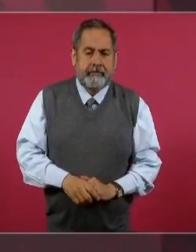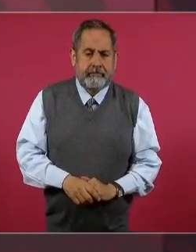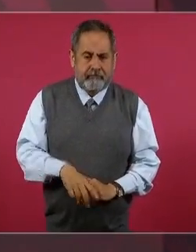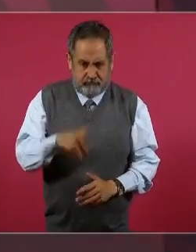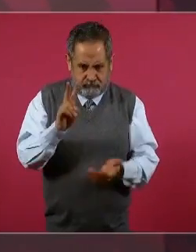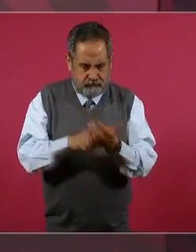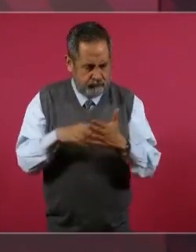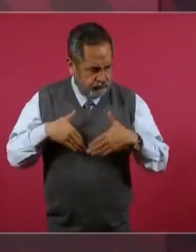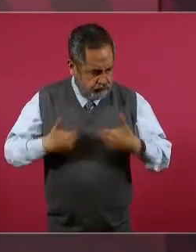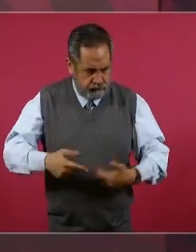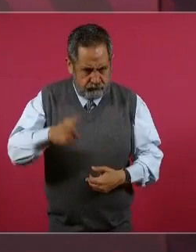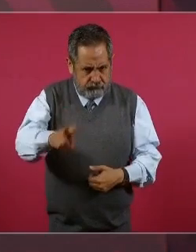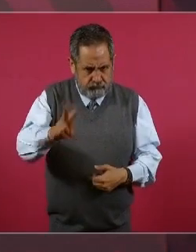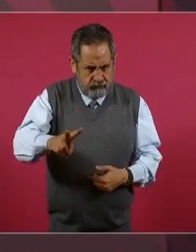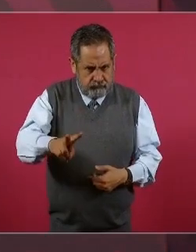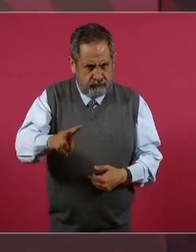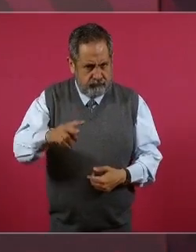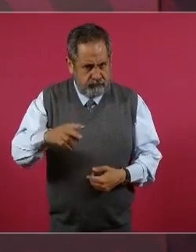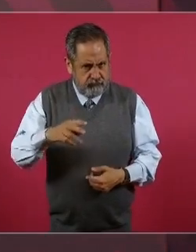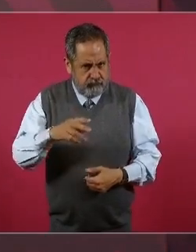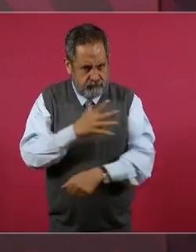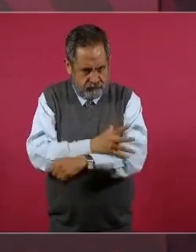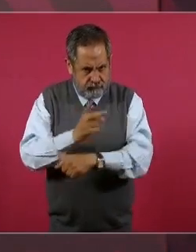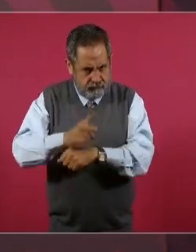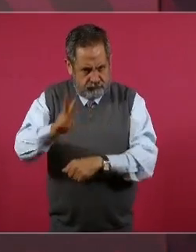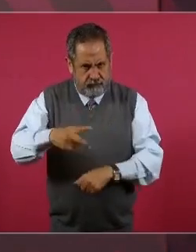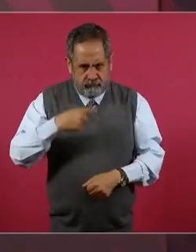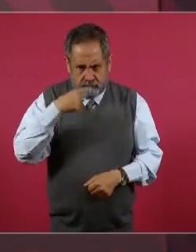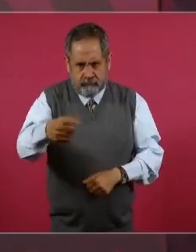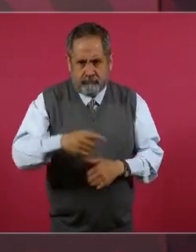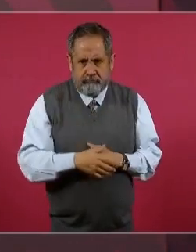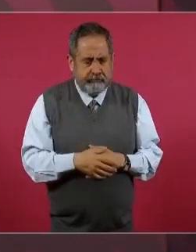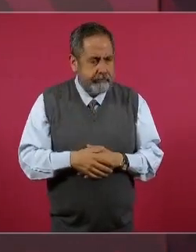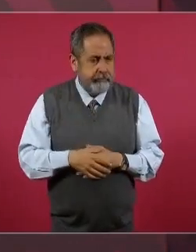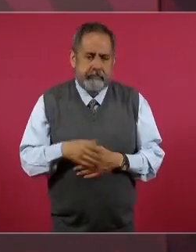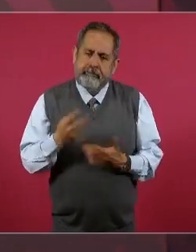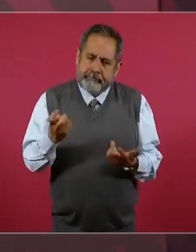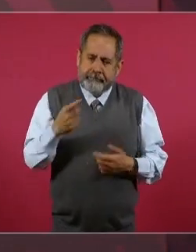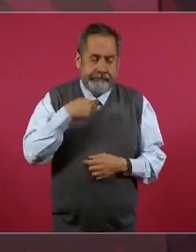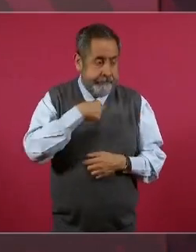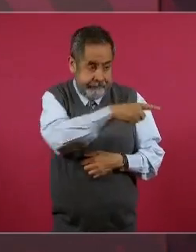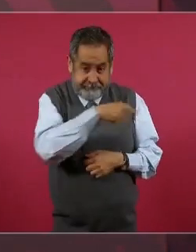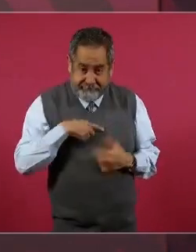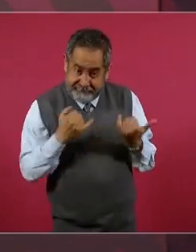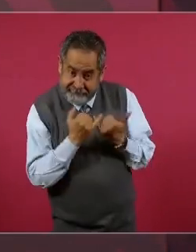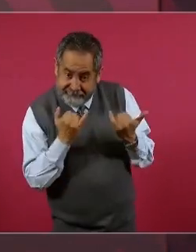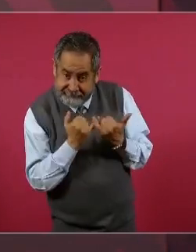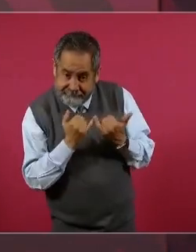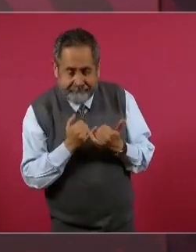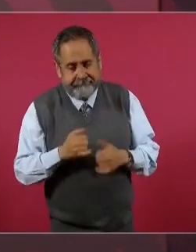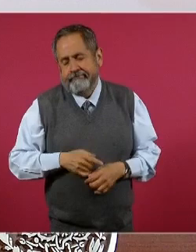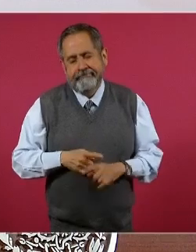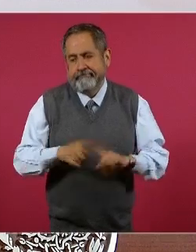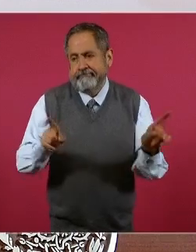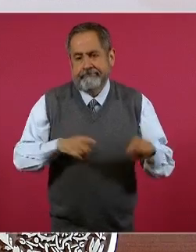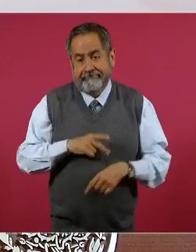en plata. Por eso decimos, no somos iguales.